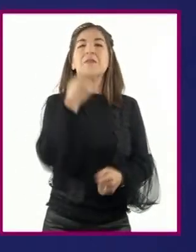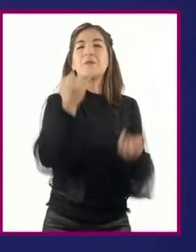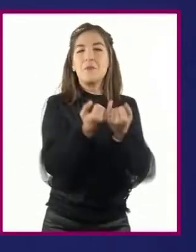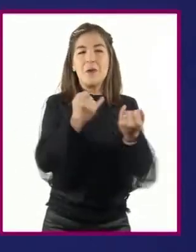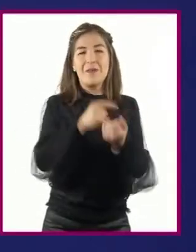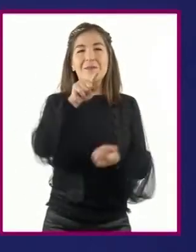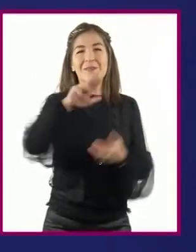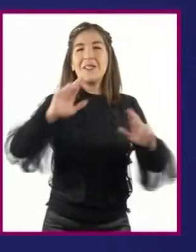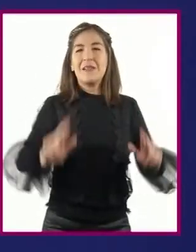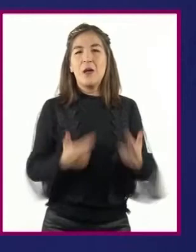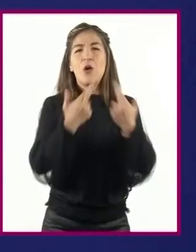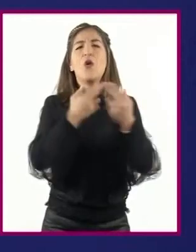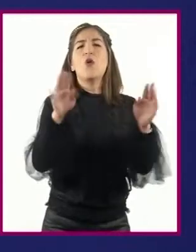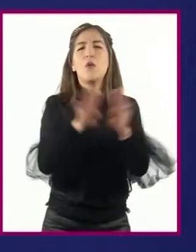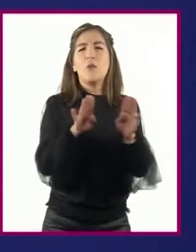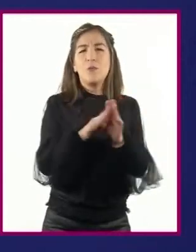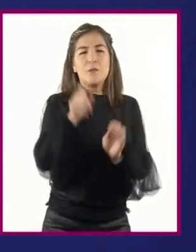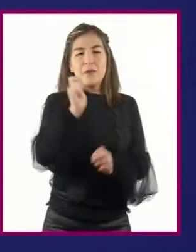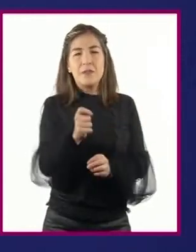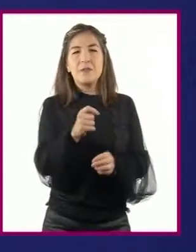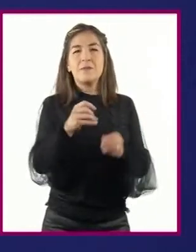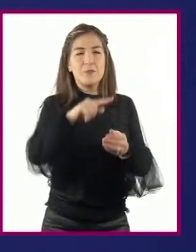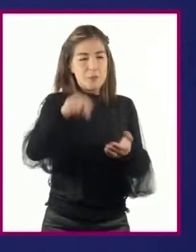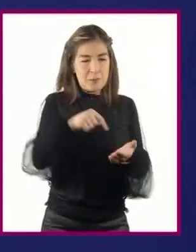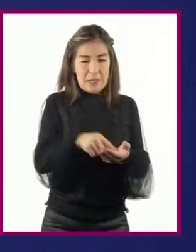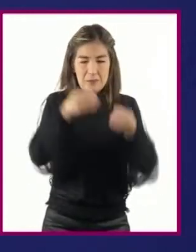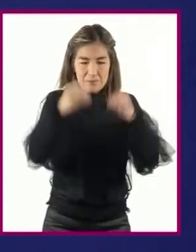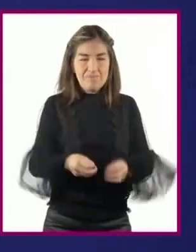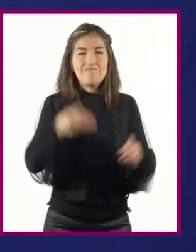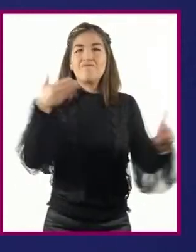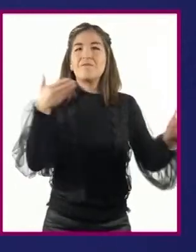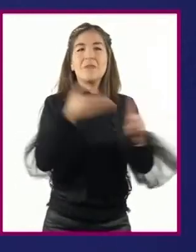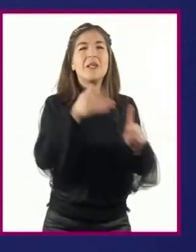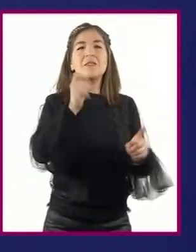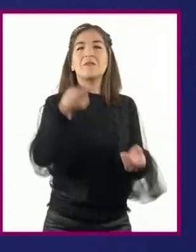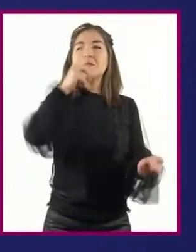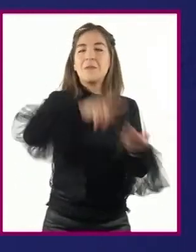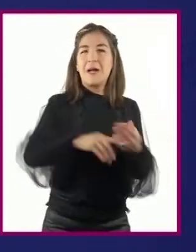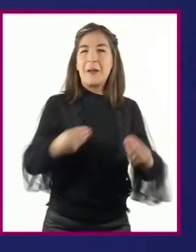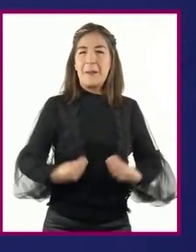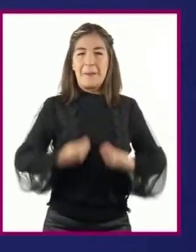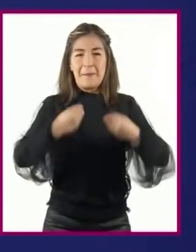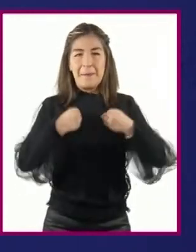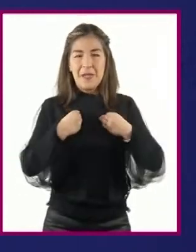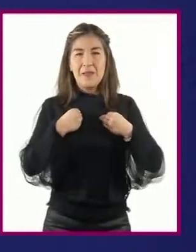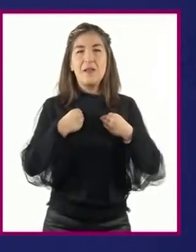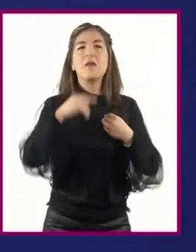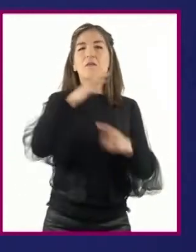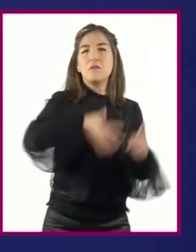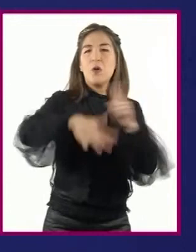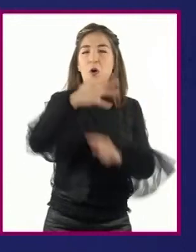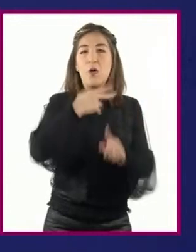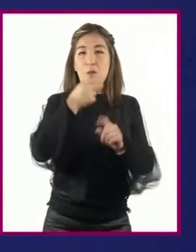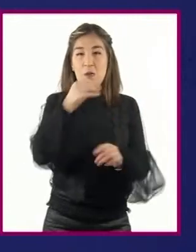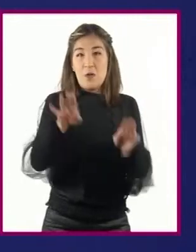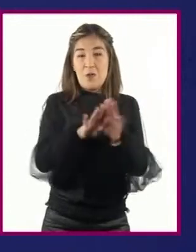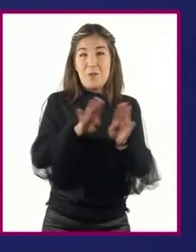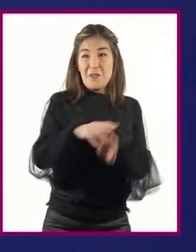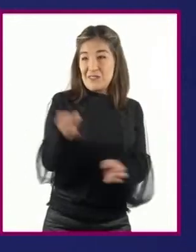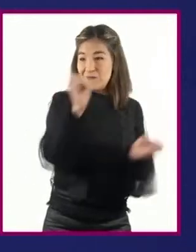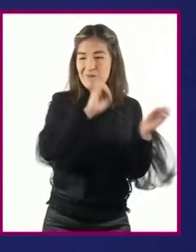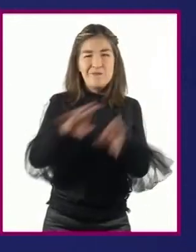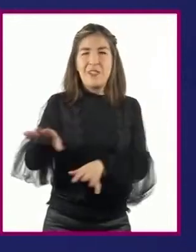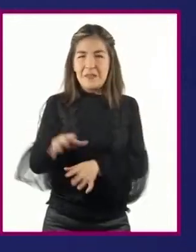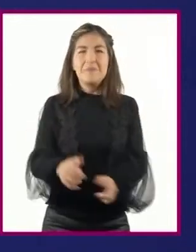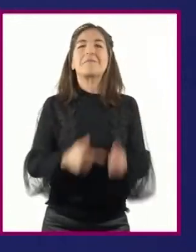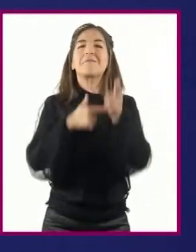la religión dejó de ocupar un lugar central en la vida de los hombres, es verdad que no se abandonó del todo y